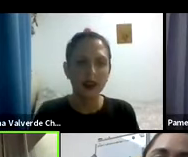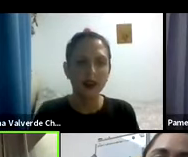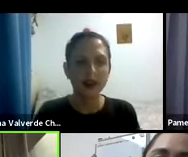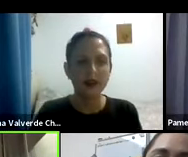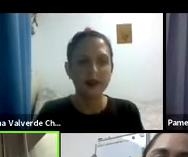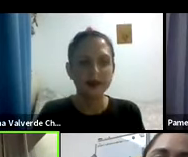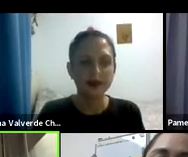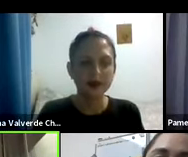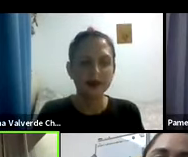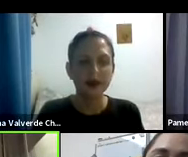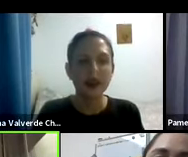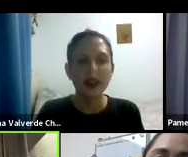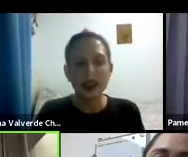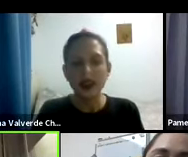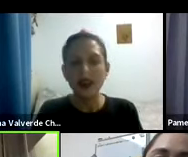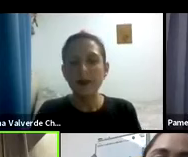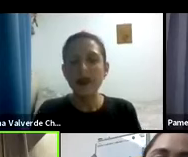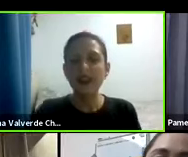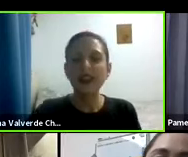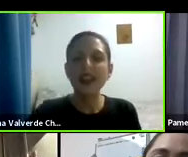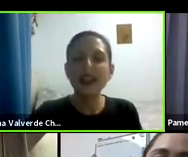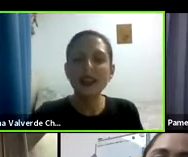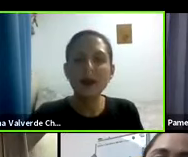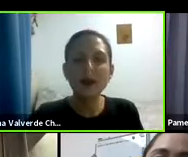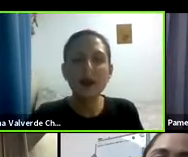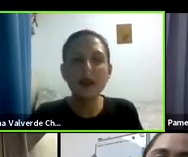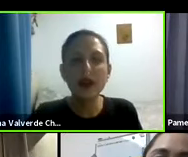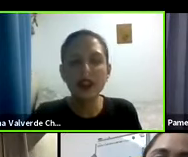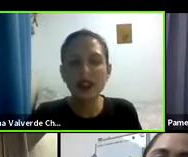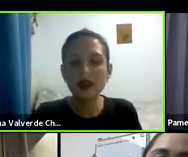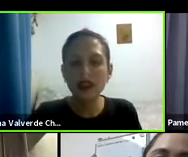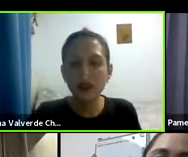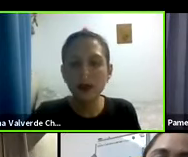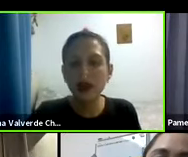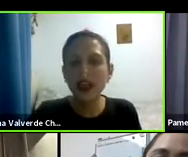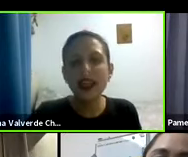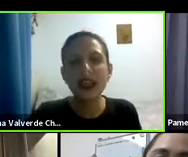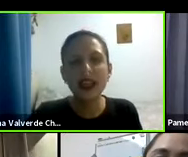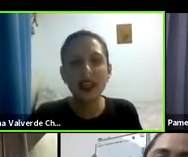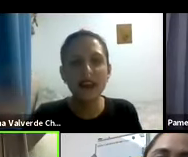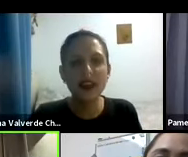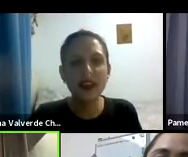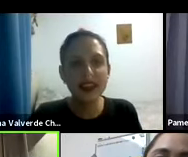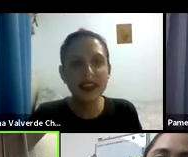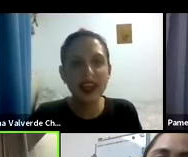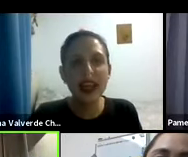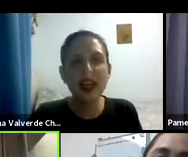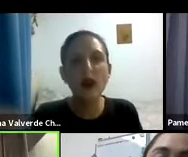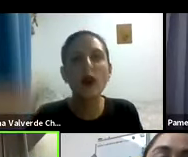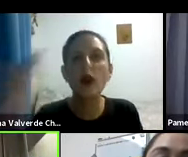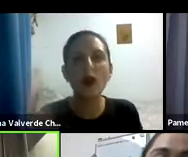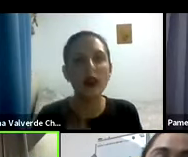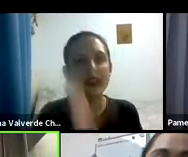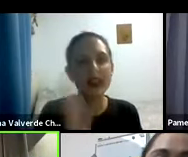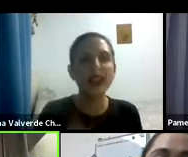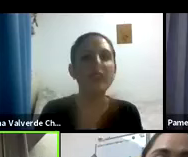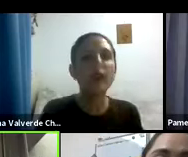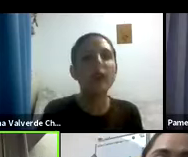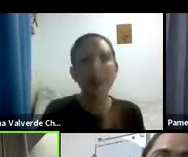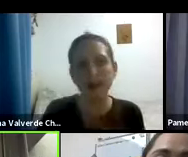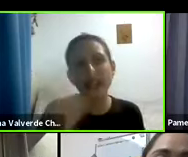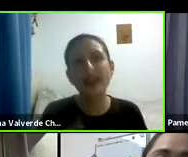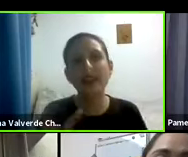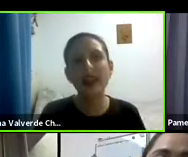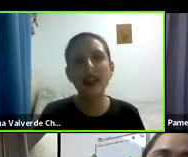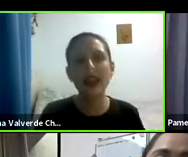espontaneidad se actúa profe cualquier estudiante puede ir ya que tiene que ir